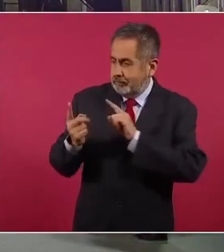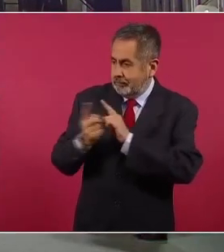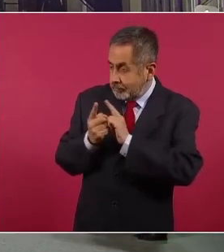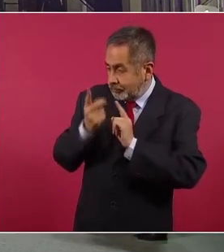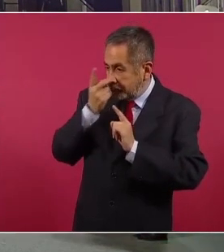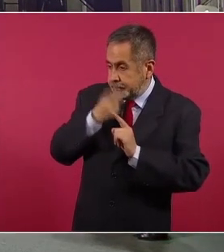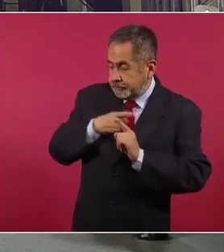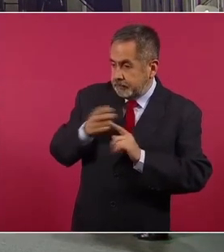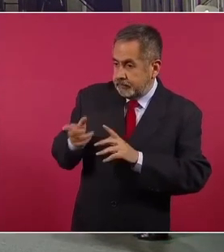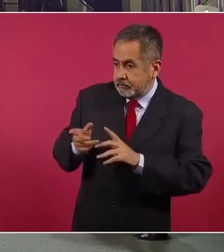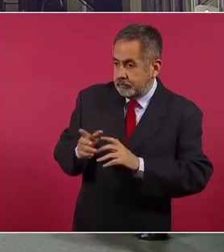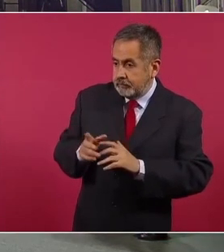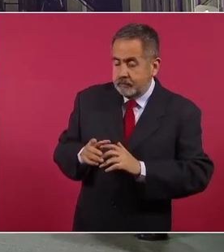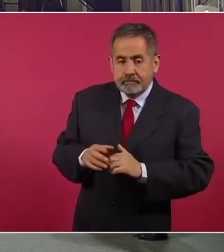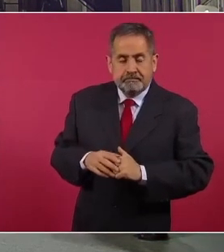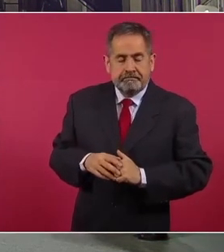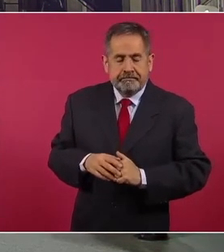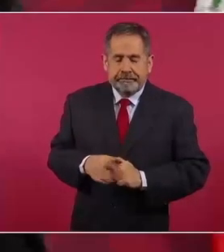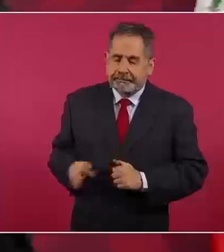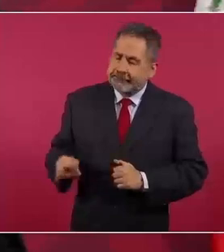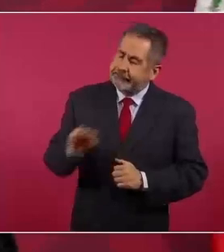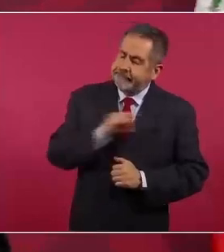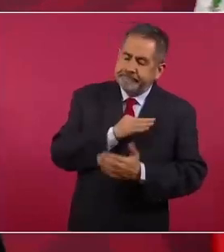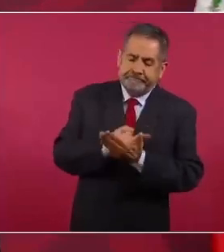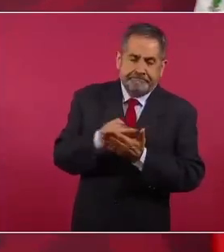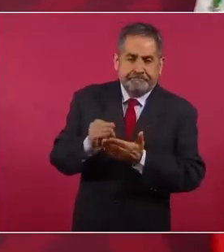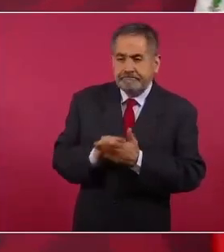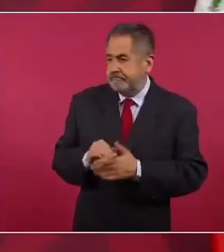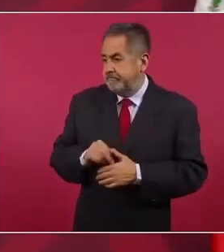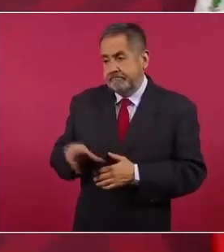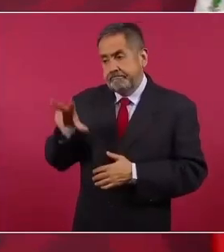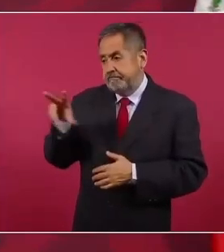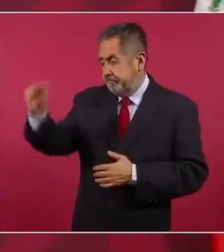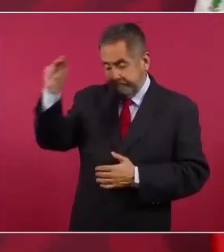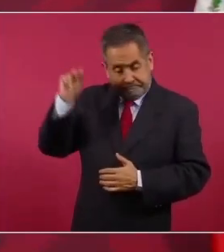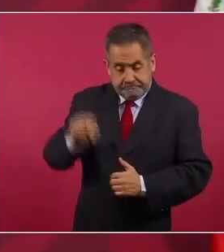Y que se atrevió a decirles, pues no,